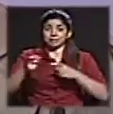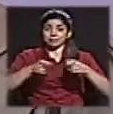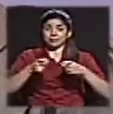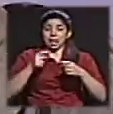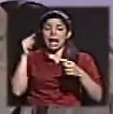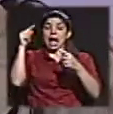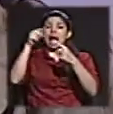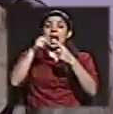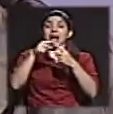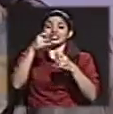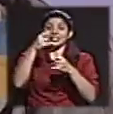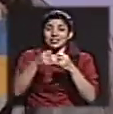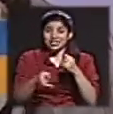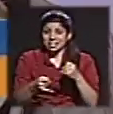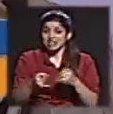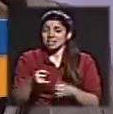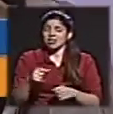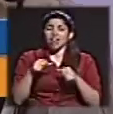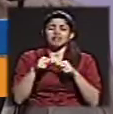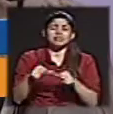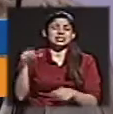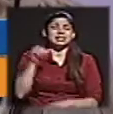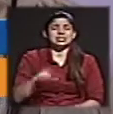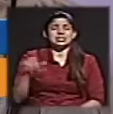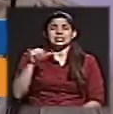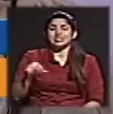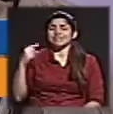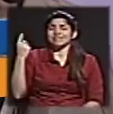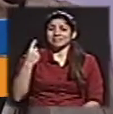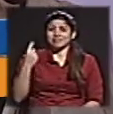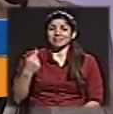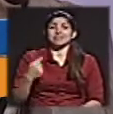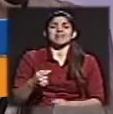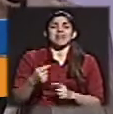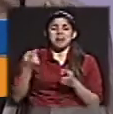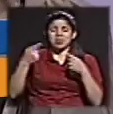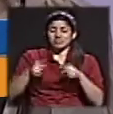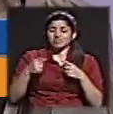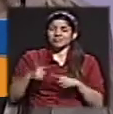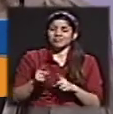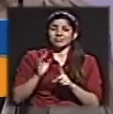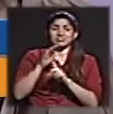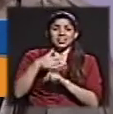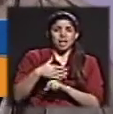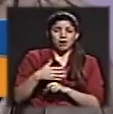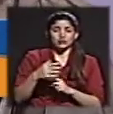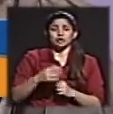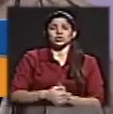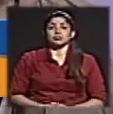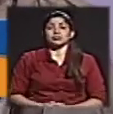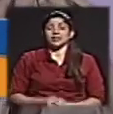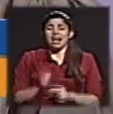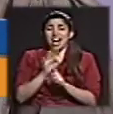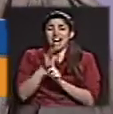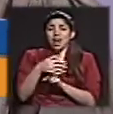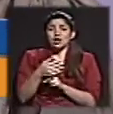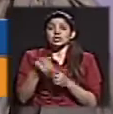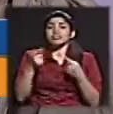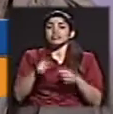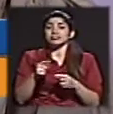el final, permanentemente fui víctima del acoso. El acoso que se